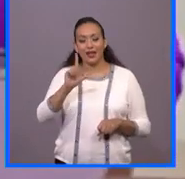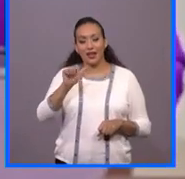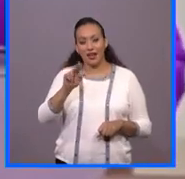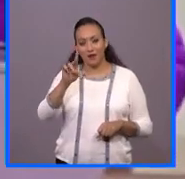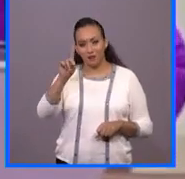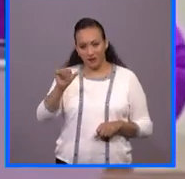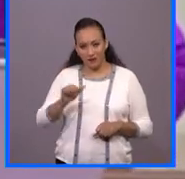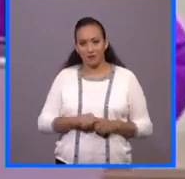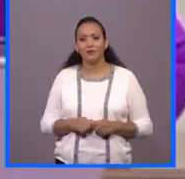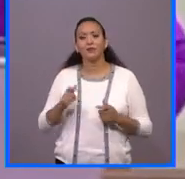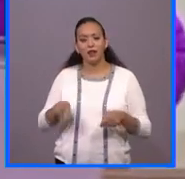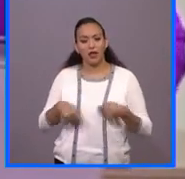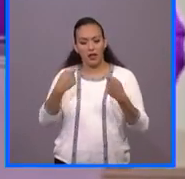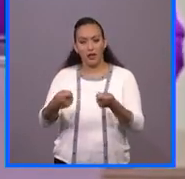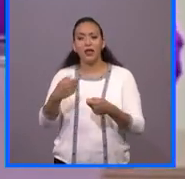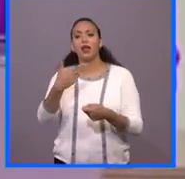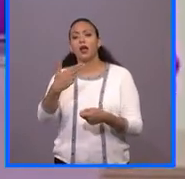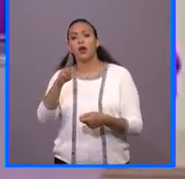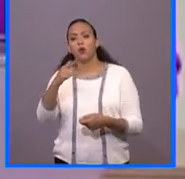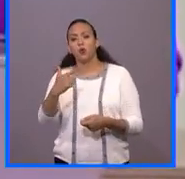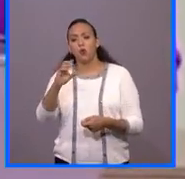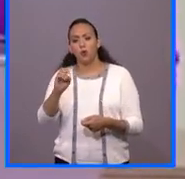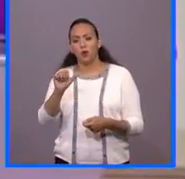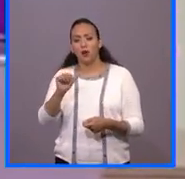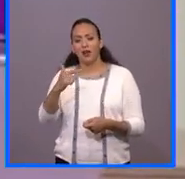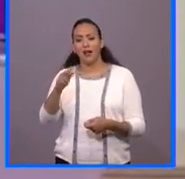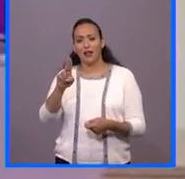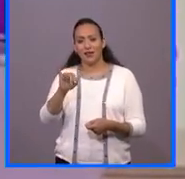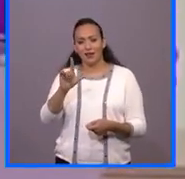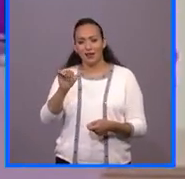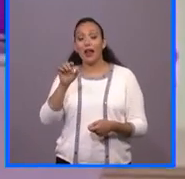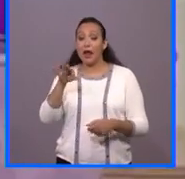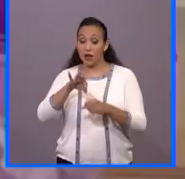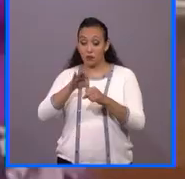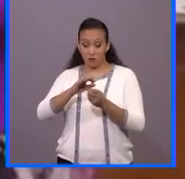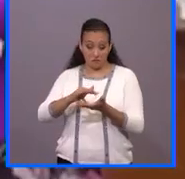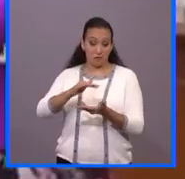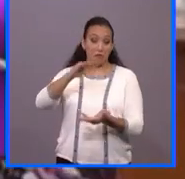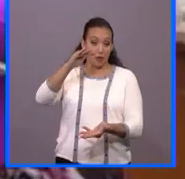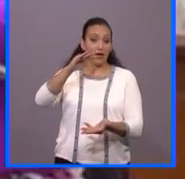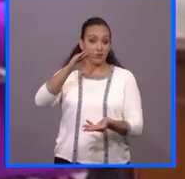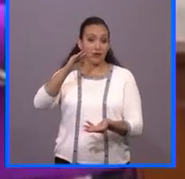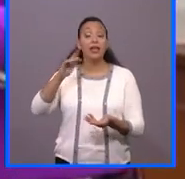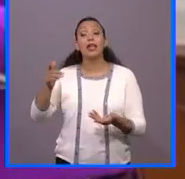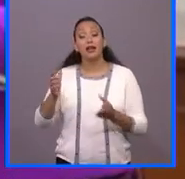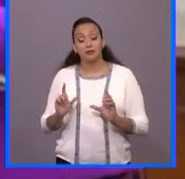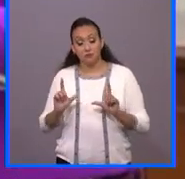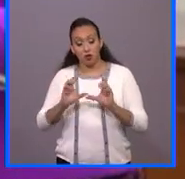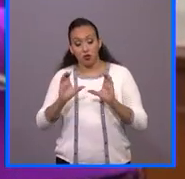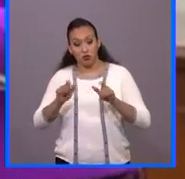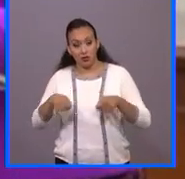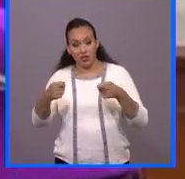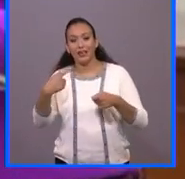Arlet Espino, entregó a Hugo Aguilar Ortiz, quien obtuvo la mayor cantidad de votos en esta elección, una constancia en su